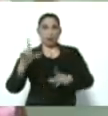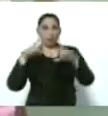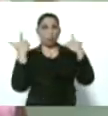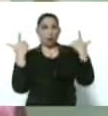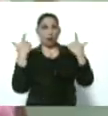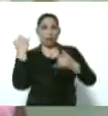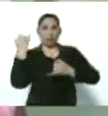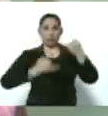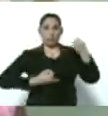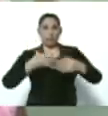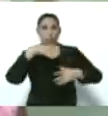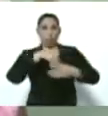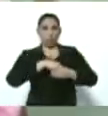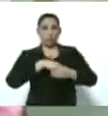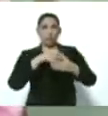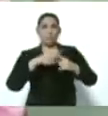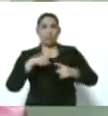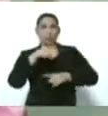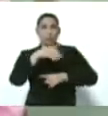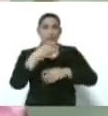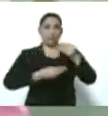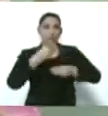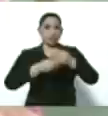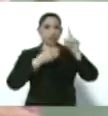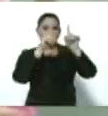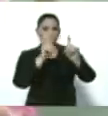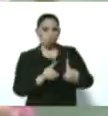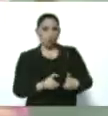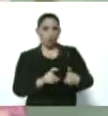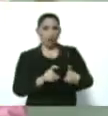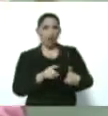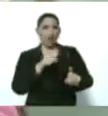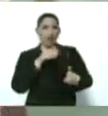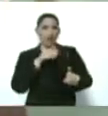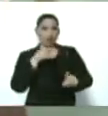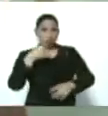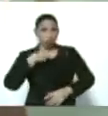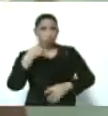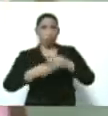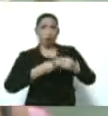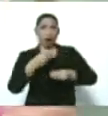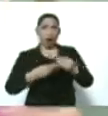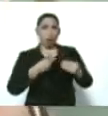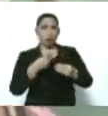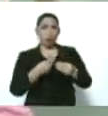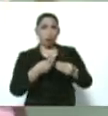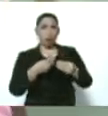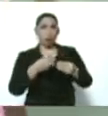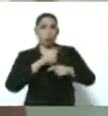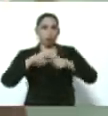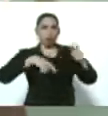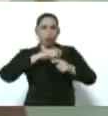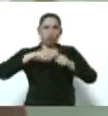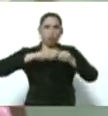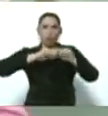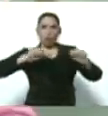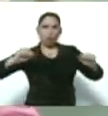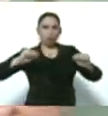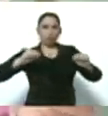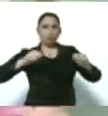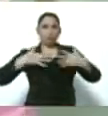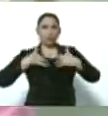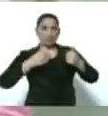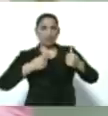su cuarentena y allí se le hizo la prueba molecular. Eso es lo que yo hablo, el cordón sanitario lo vamos haciendo en cada uno de